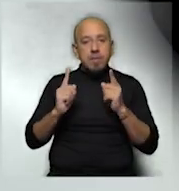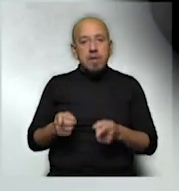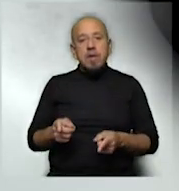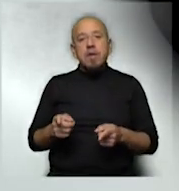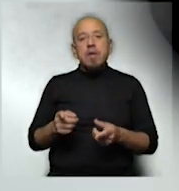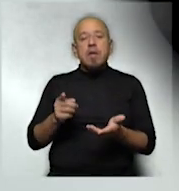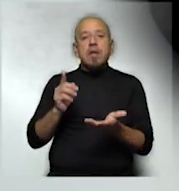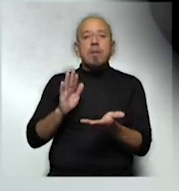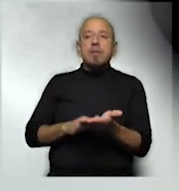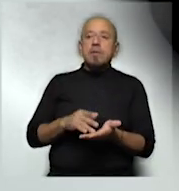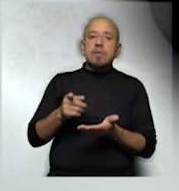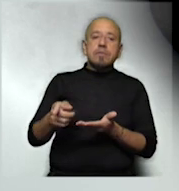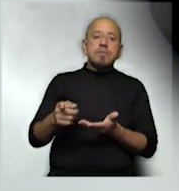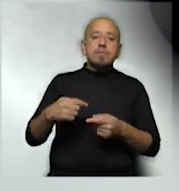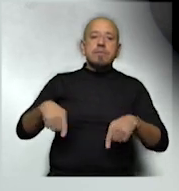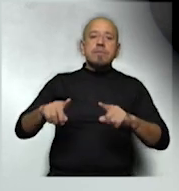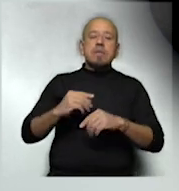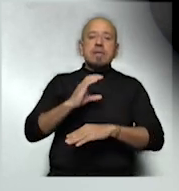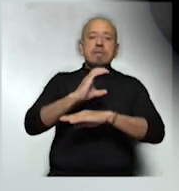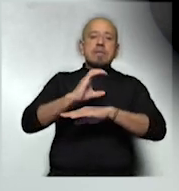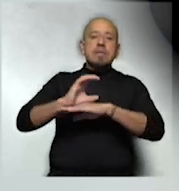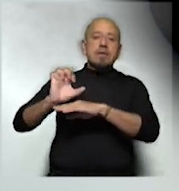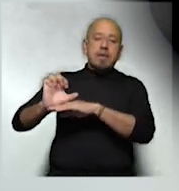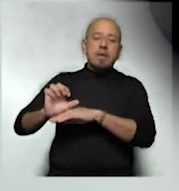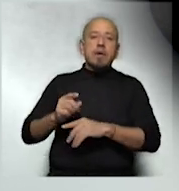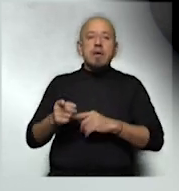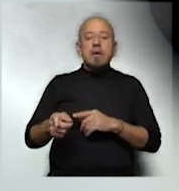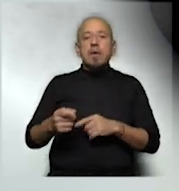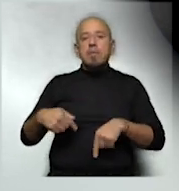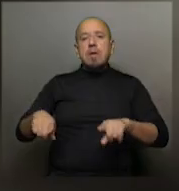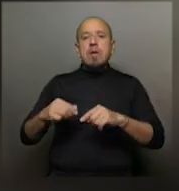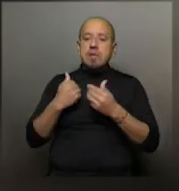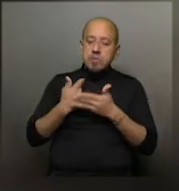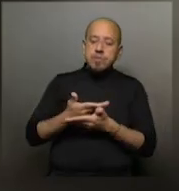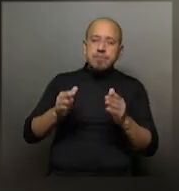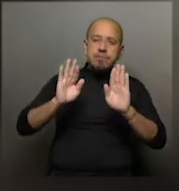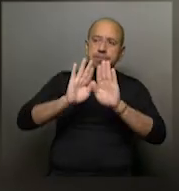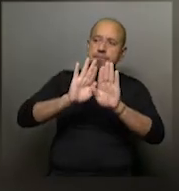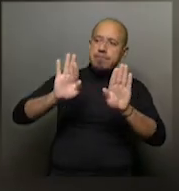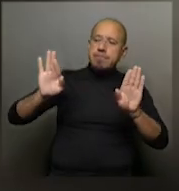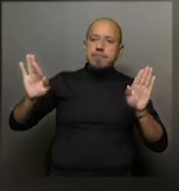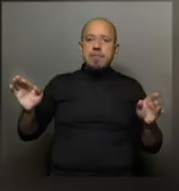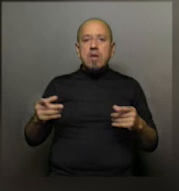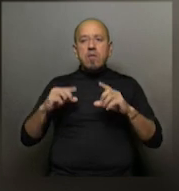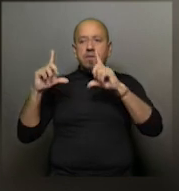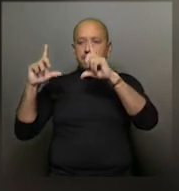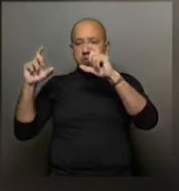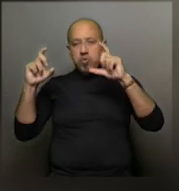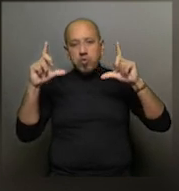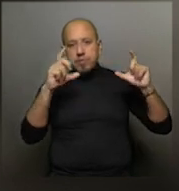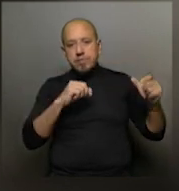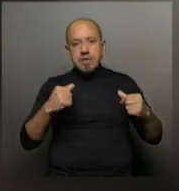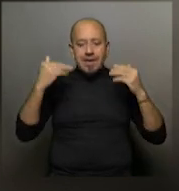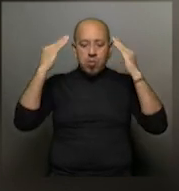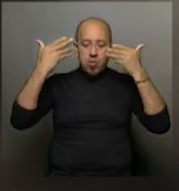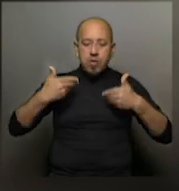la apertura también en el CCN, el Centro Cultural de España, para poder hacer una exposición fotográfica sobre el cuerpo y el flamenco,